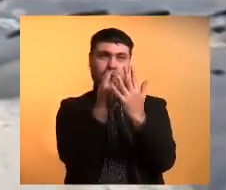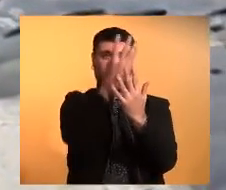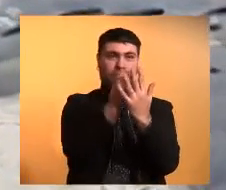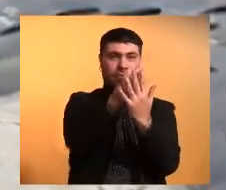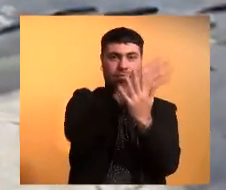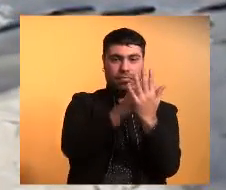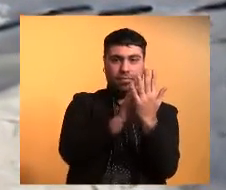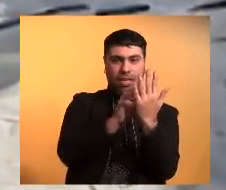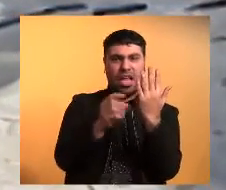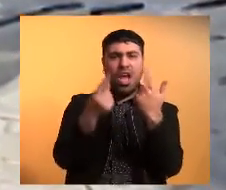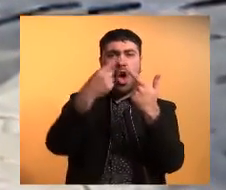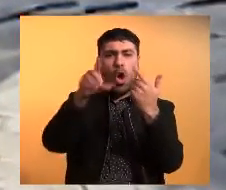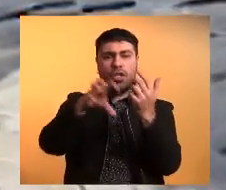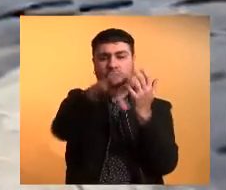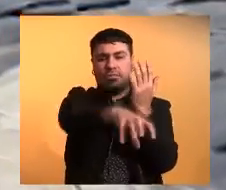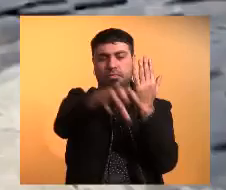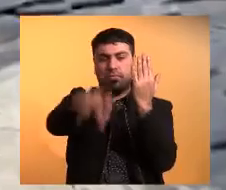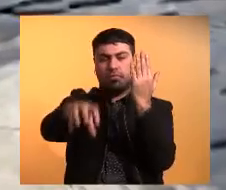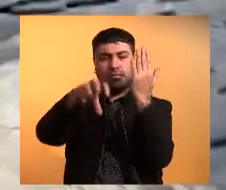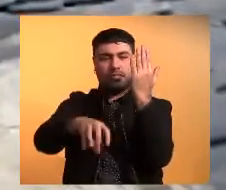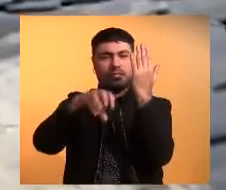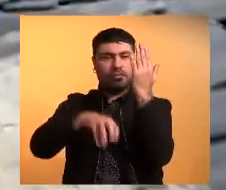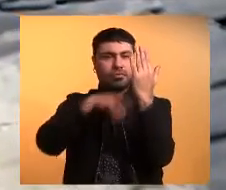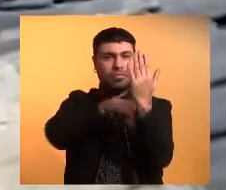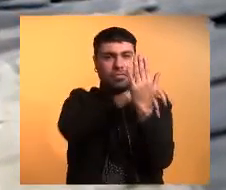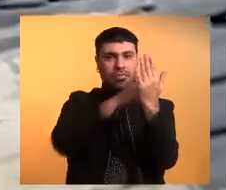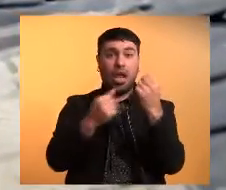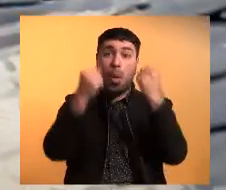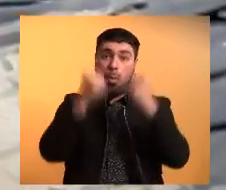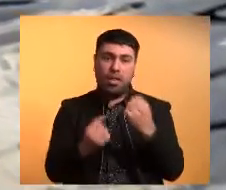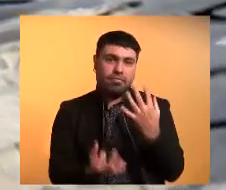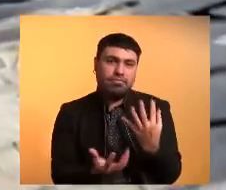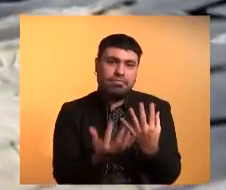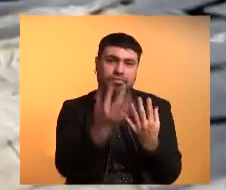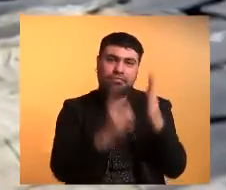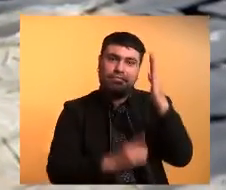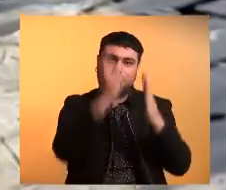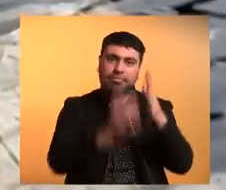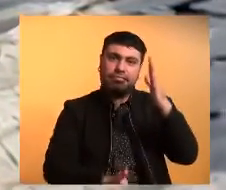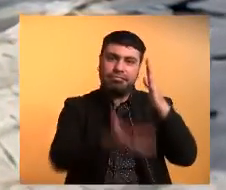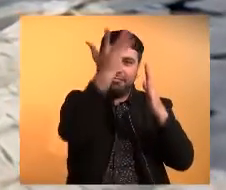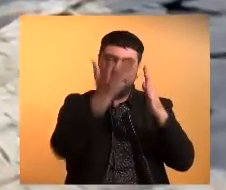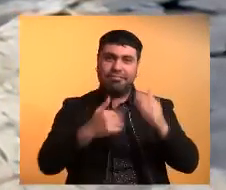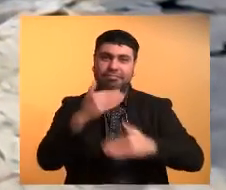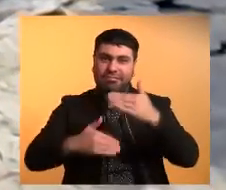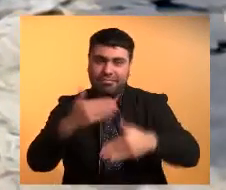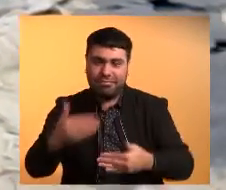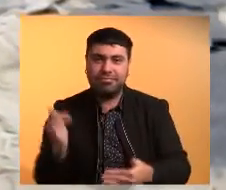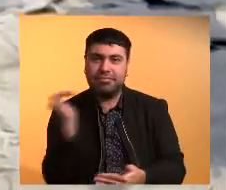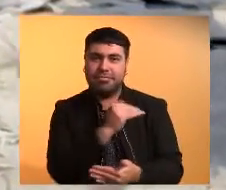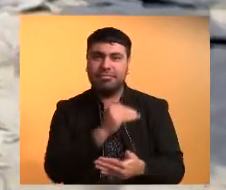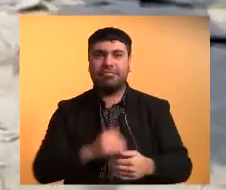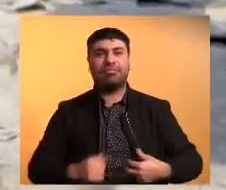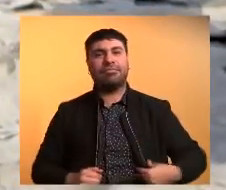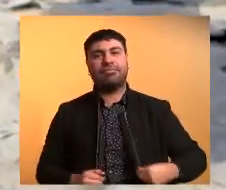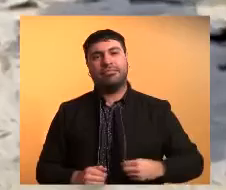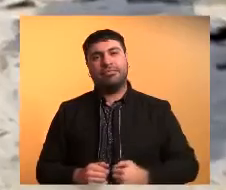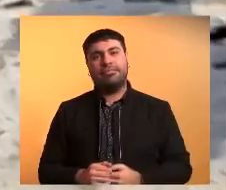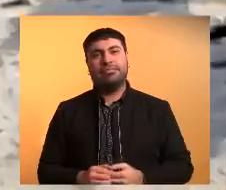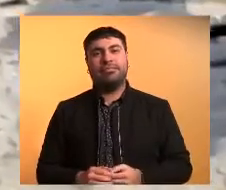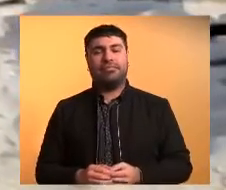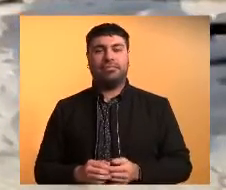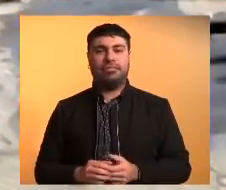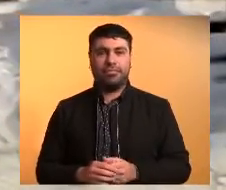al sustrato en forma muy rápida y pueden crecer. De esa forma utilizan rápidamente el sustrato. Otras algas mantienen zonas adheridas